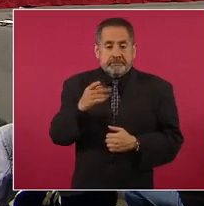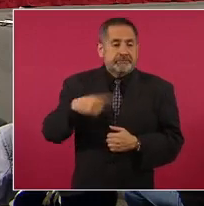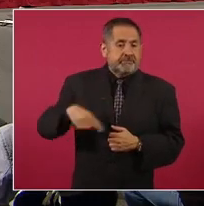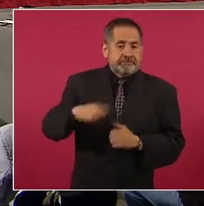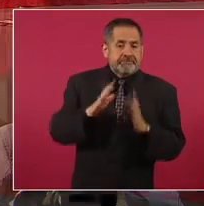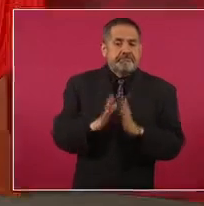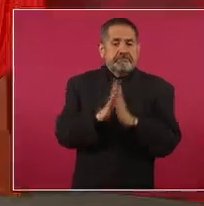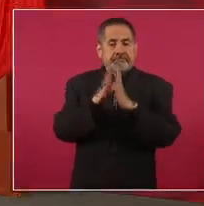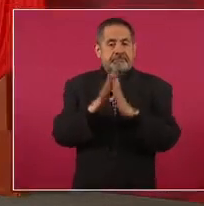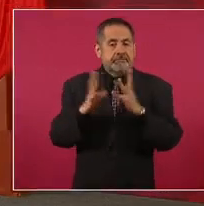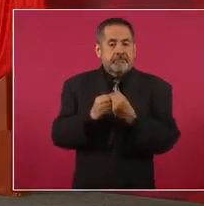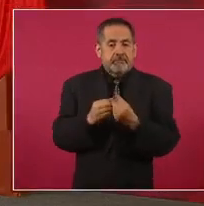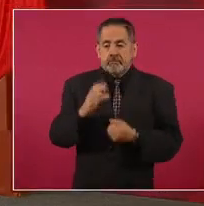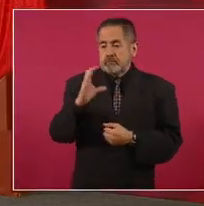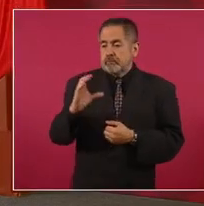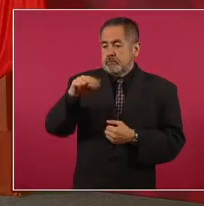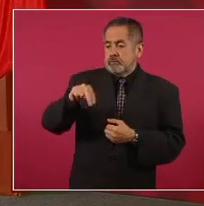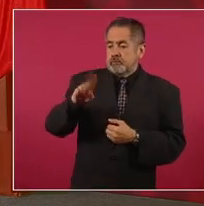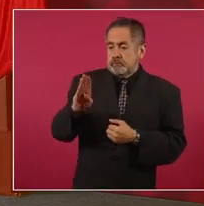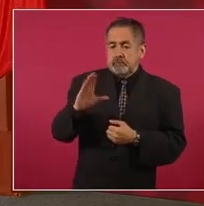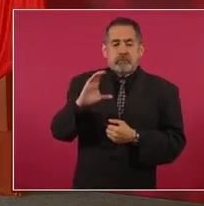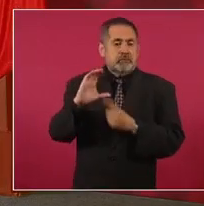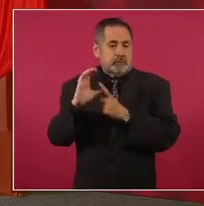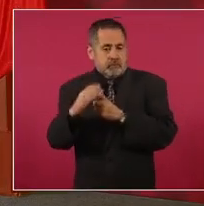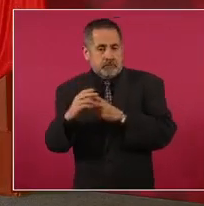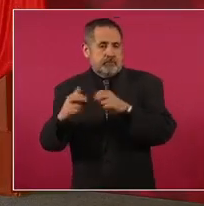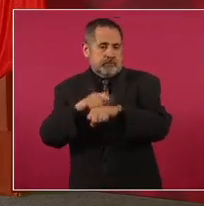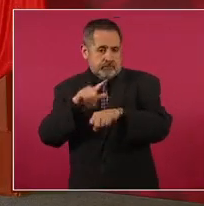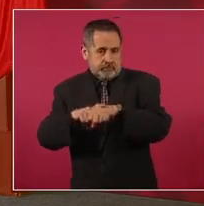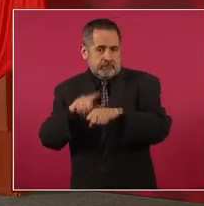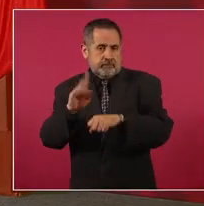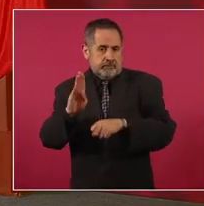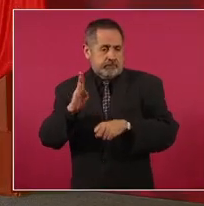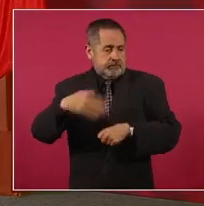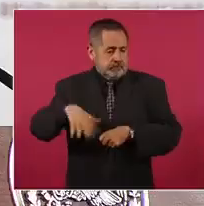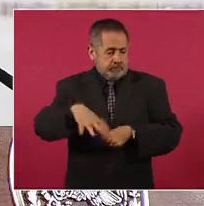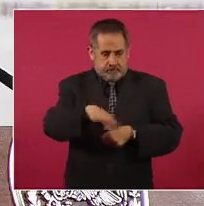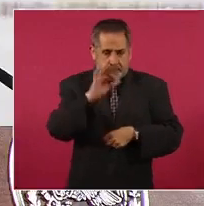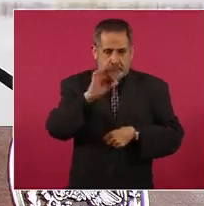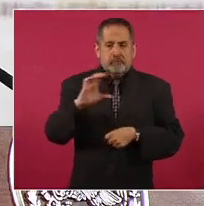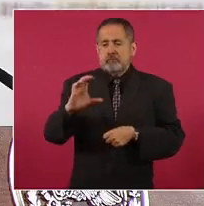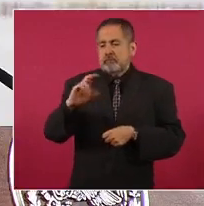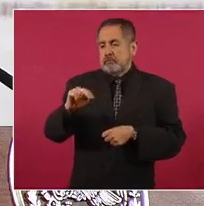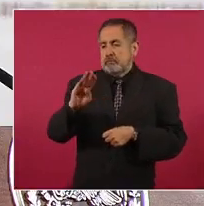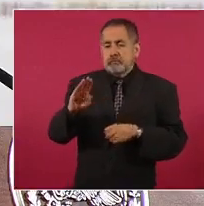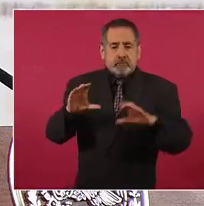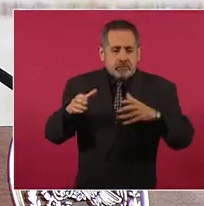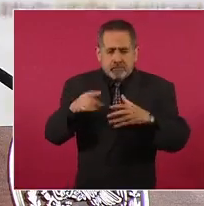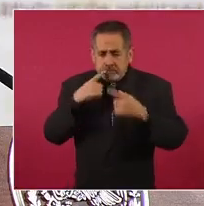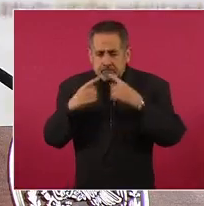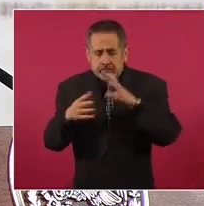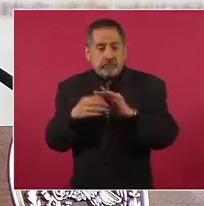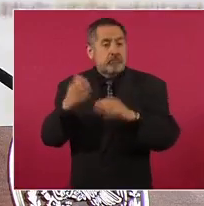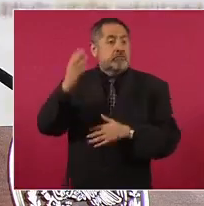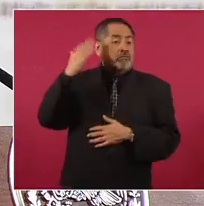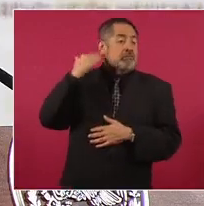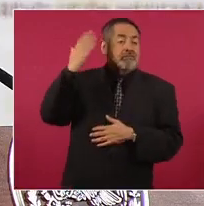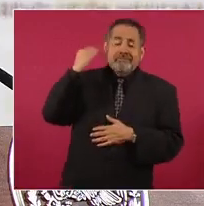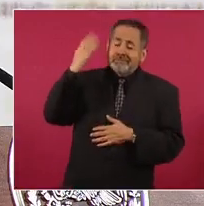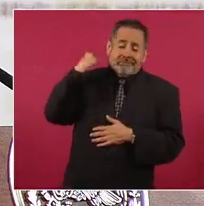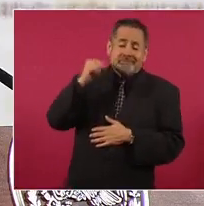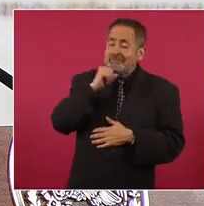la Comisión Nacional de Búsqueda en las labores de búsqueda de personas desaparecidas con los familiares, que antes no se